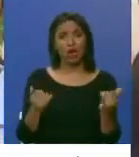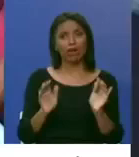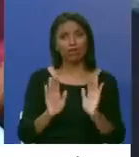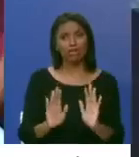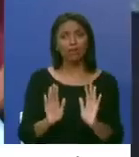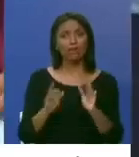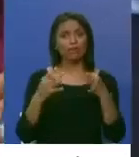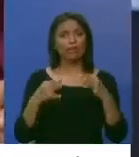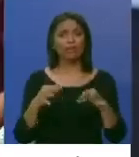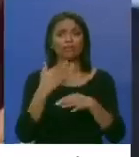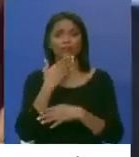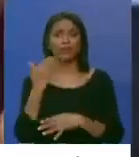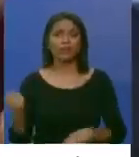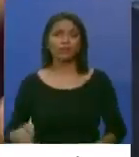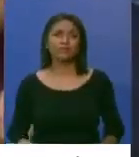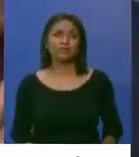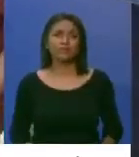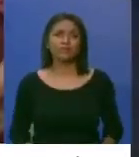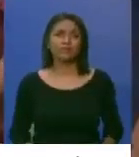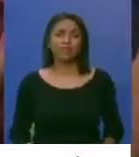gestiones.